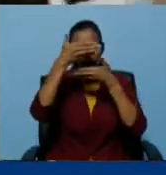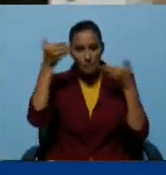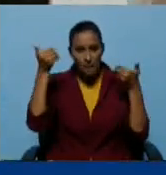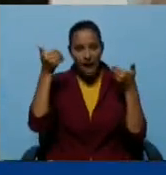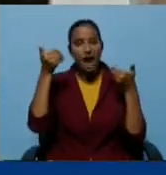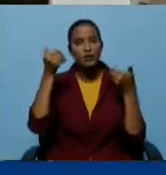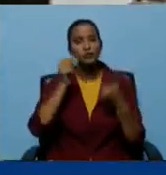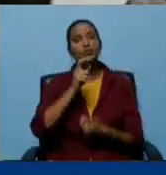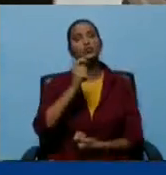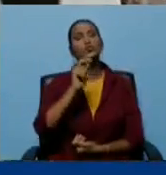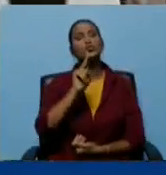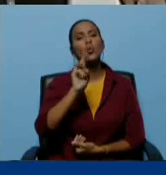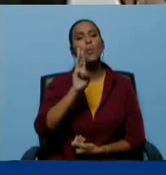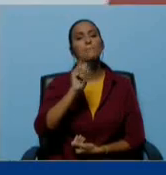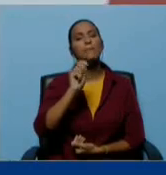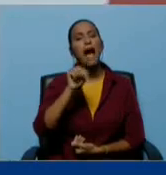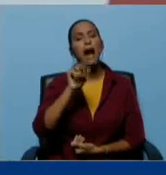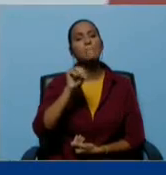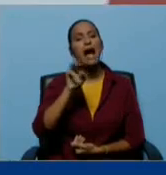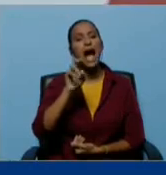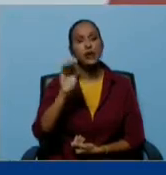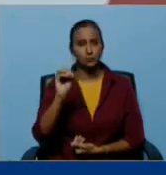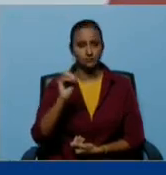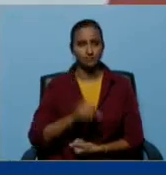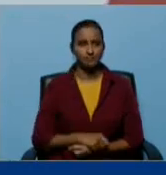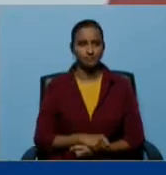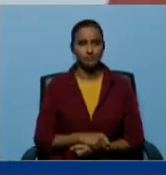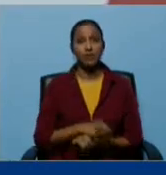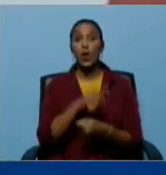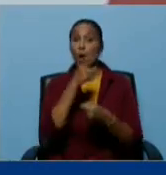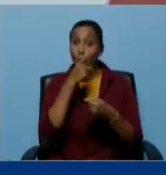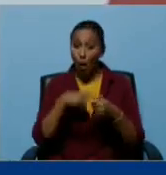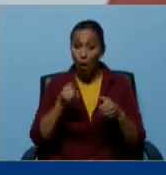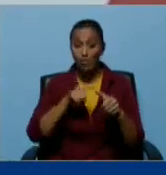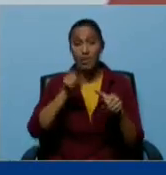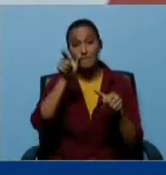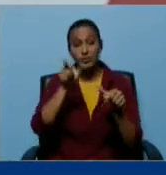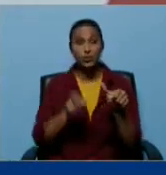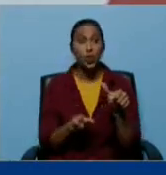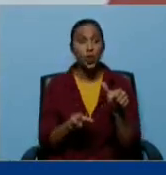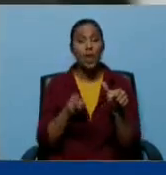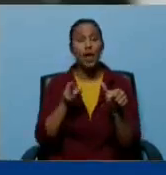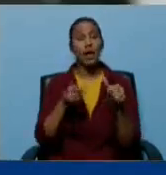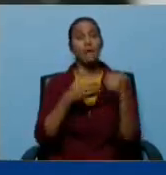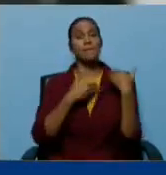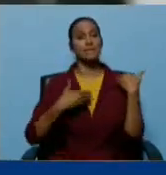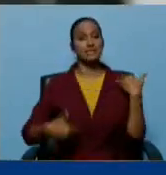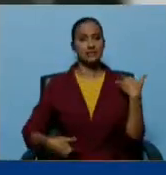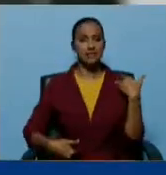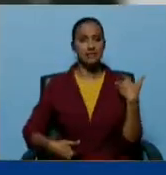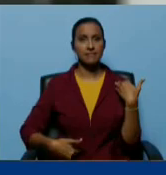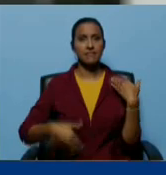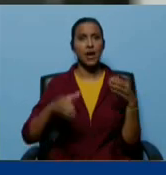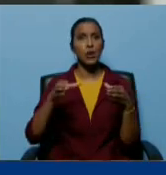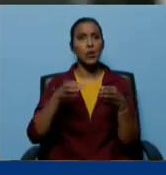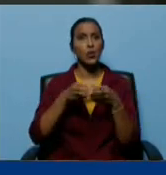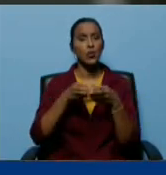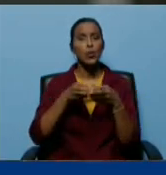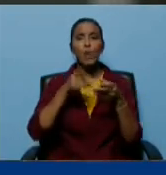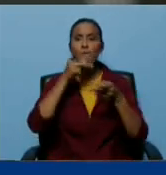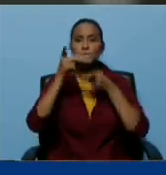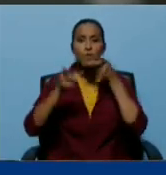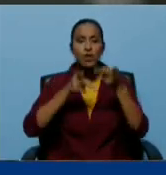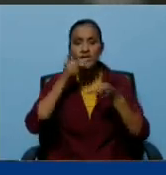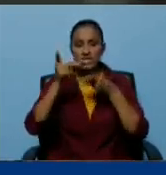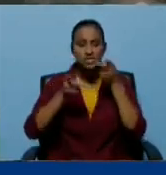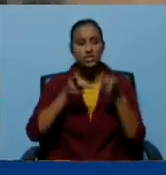Tupamaro, compañero Didalco Bolívar, presidente del partido